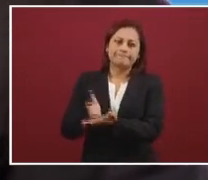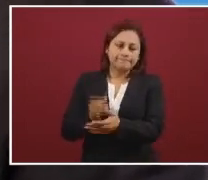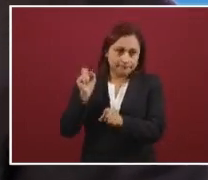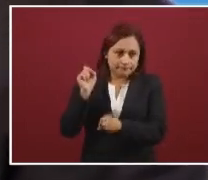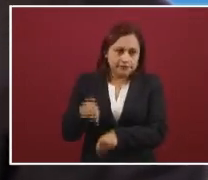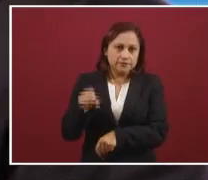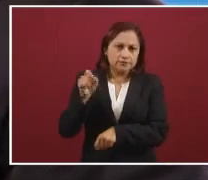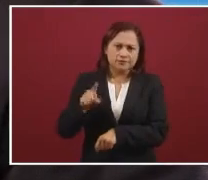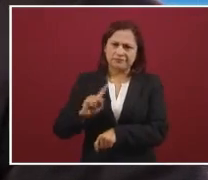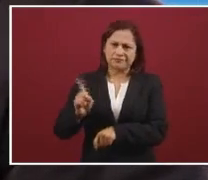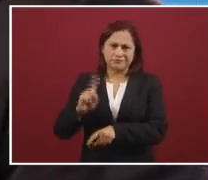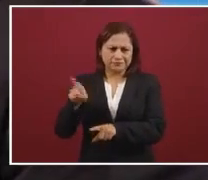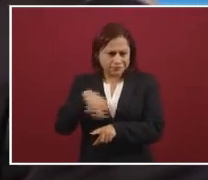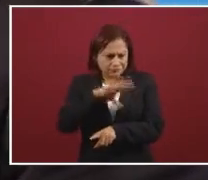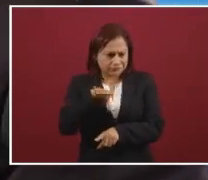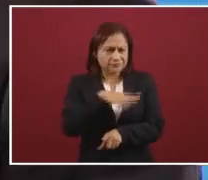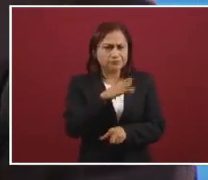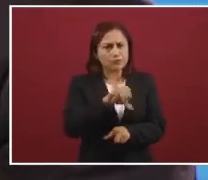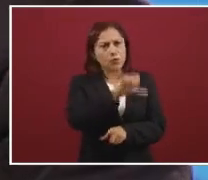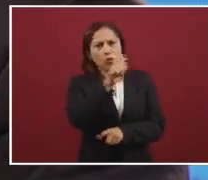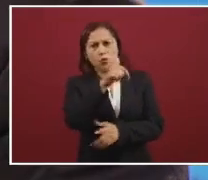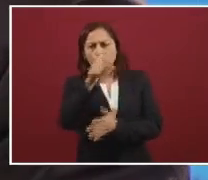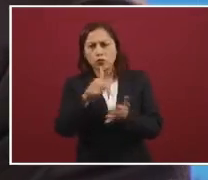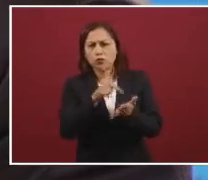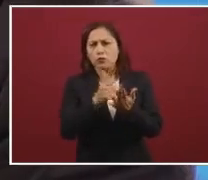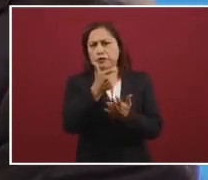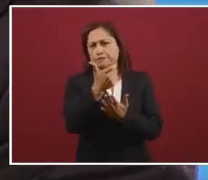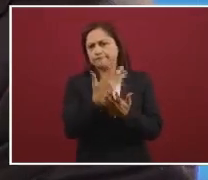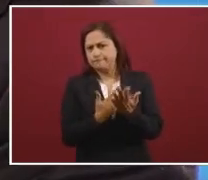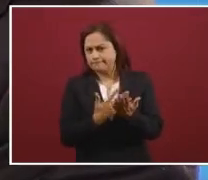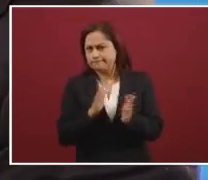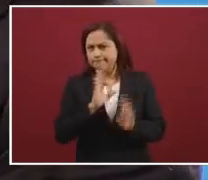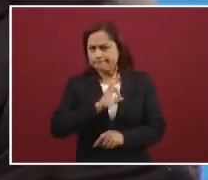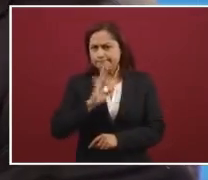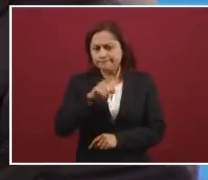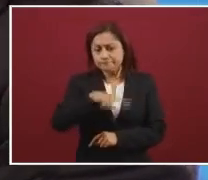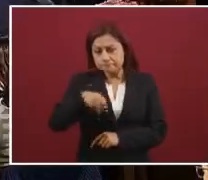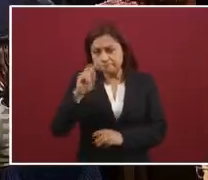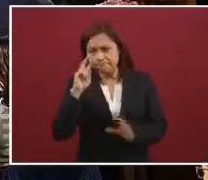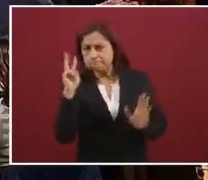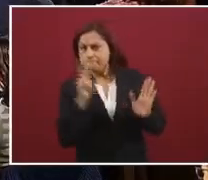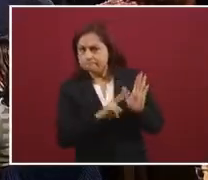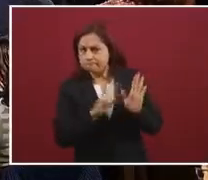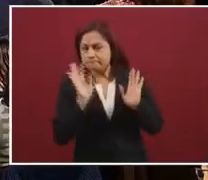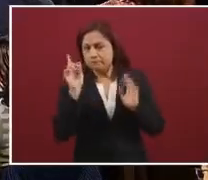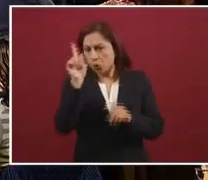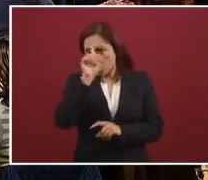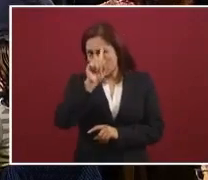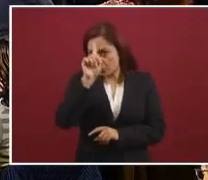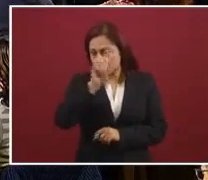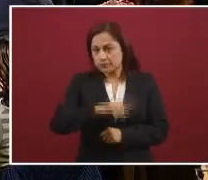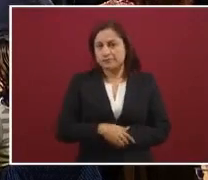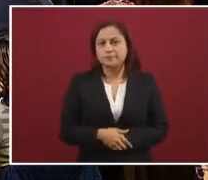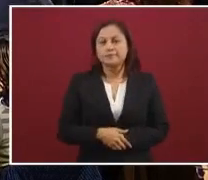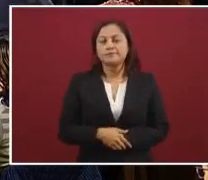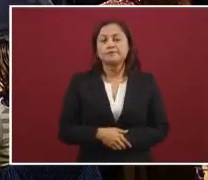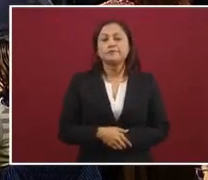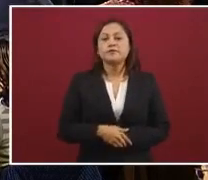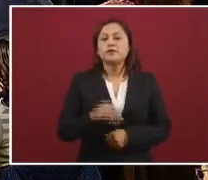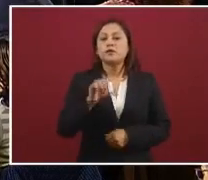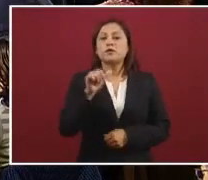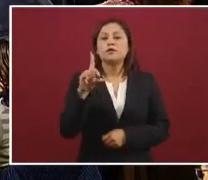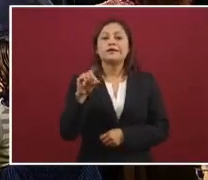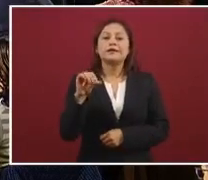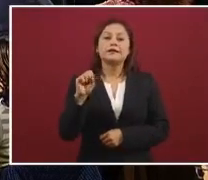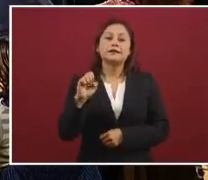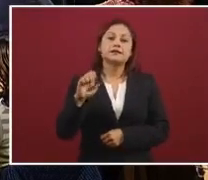más opciones en Ahome para que lo tomen en cuenta los consumidores. y el más económico en diésel en